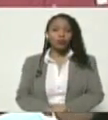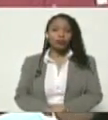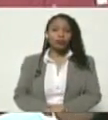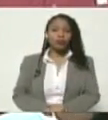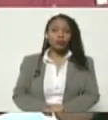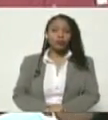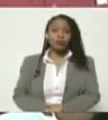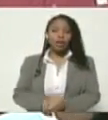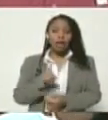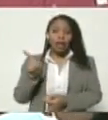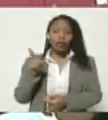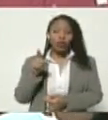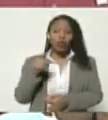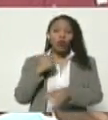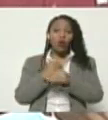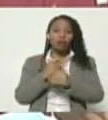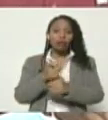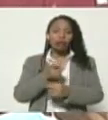era complicado,